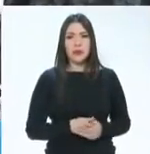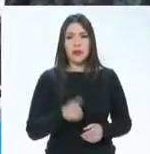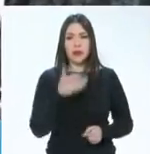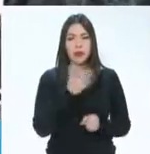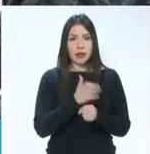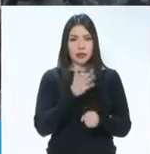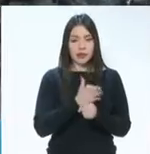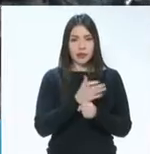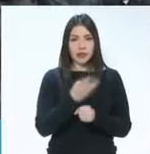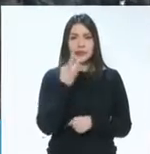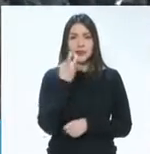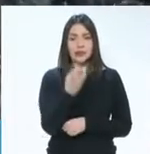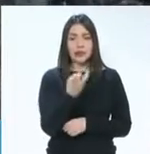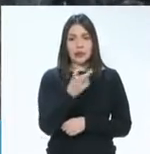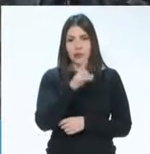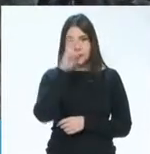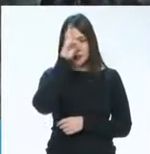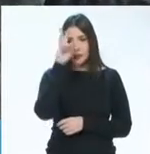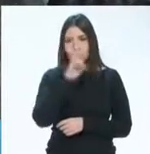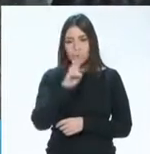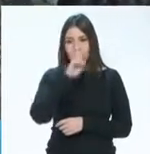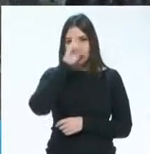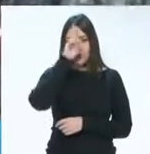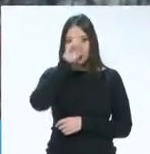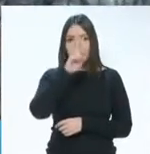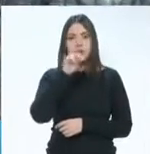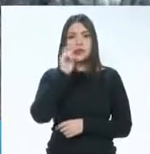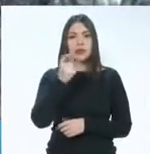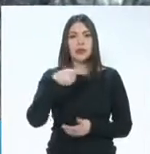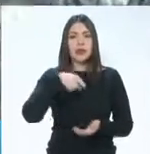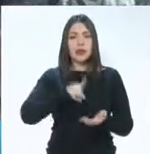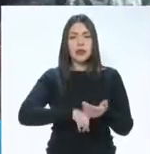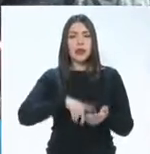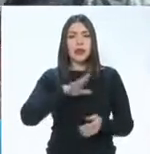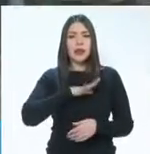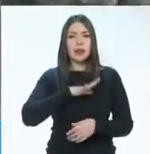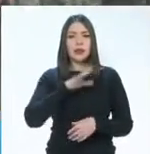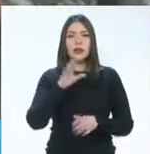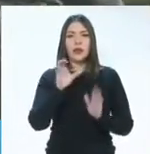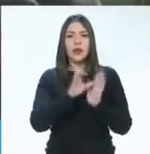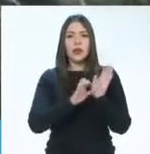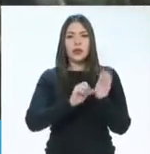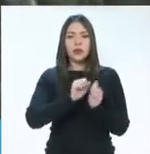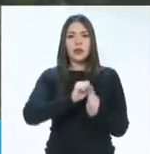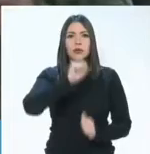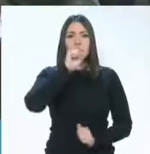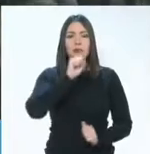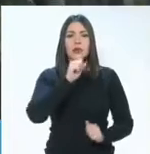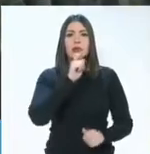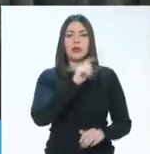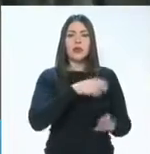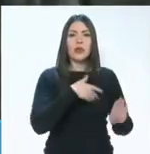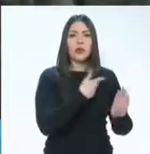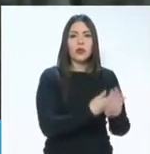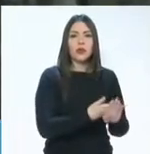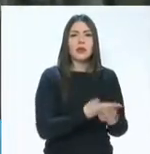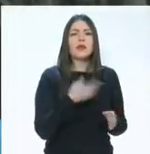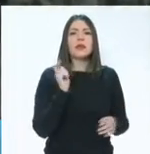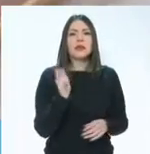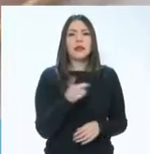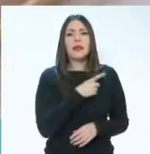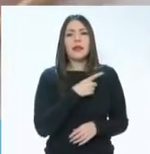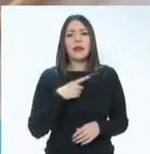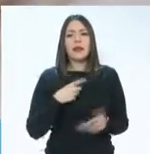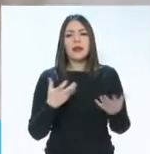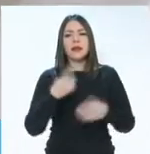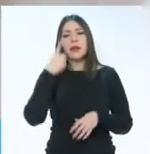lastimando o violentando el contenido y el espíritu de la Constitución, ¿cuál puede ser el camino para